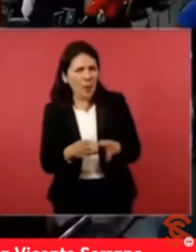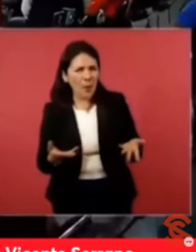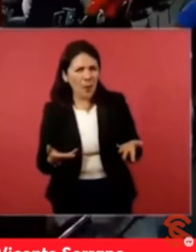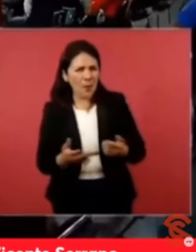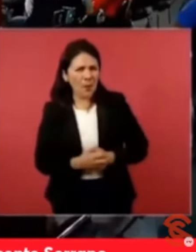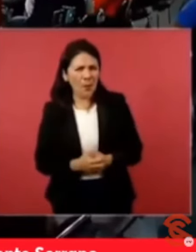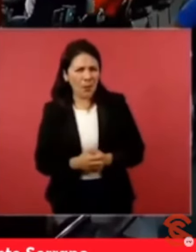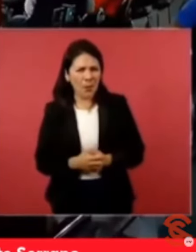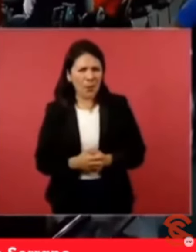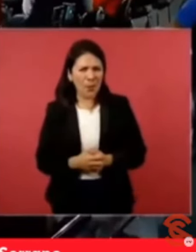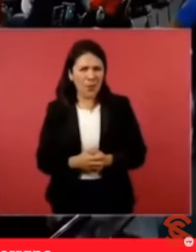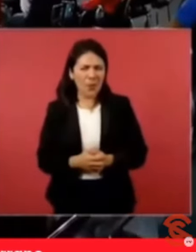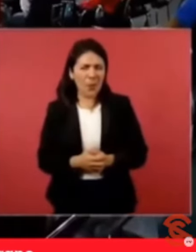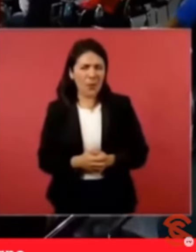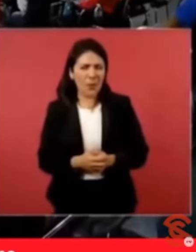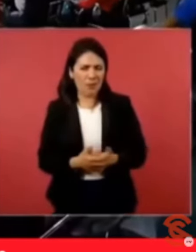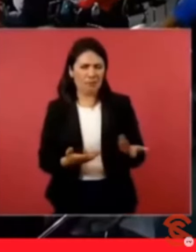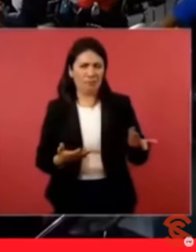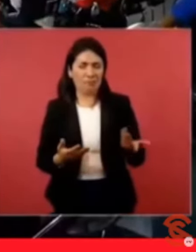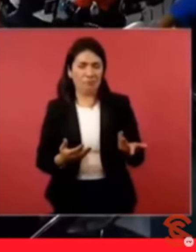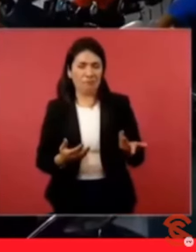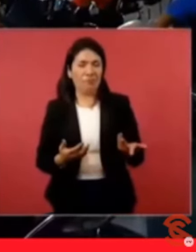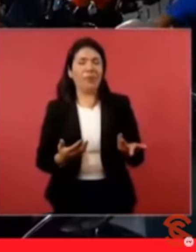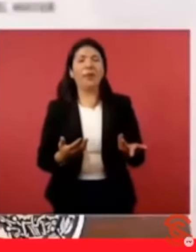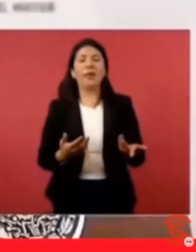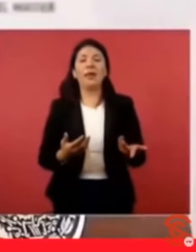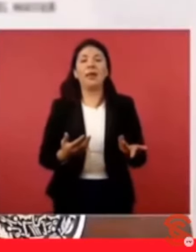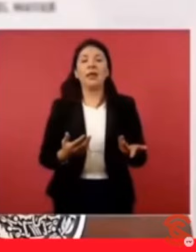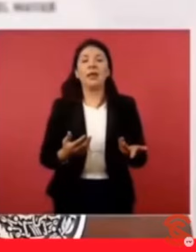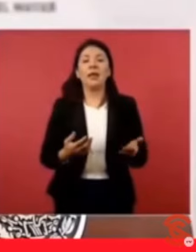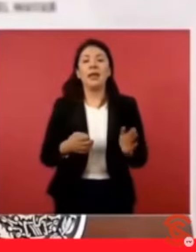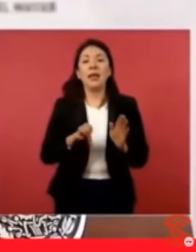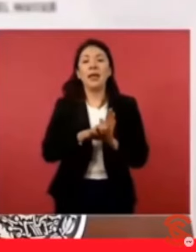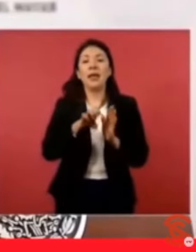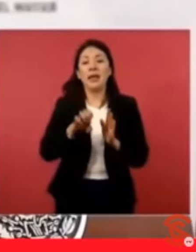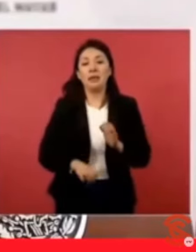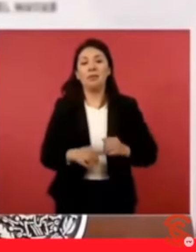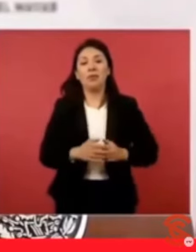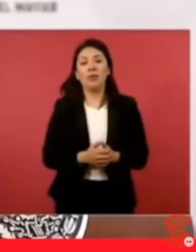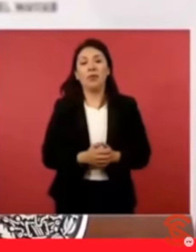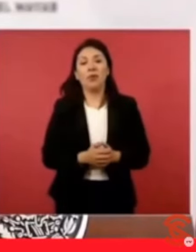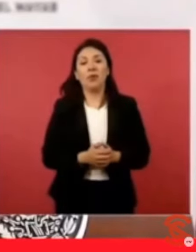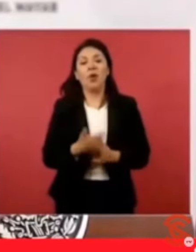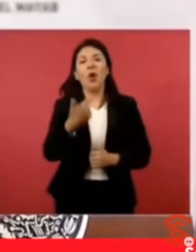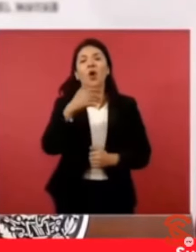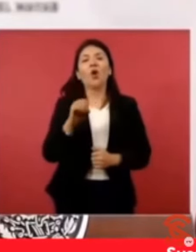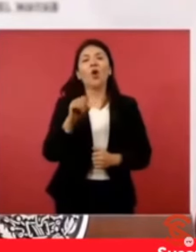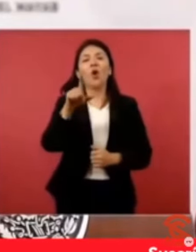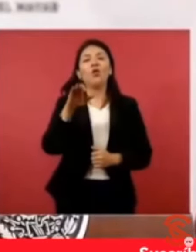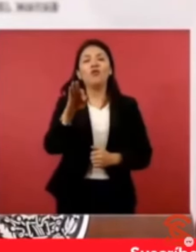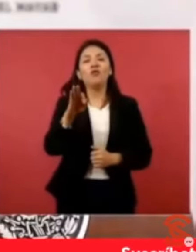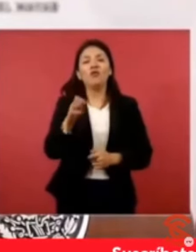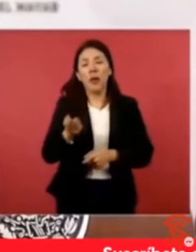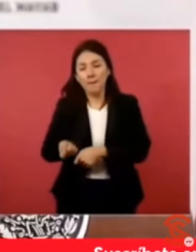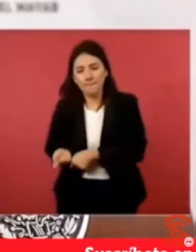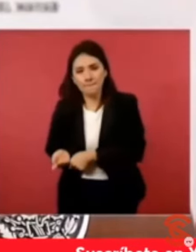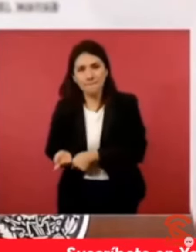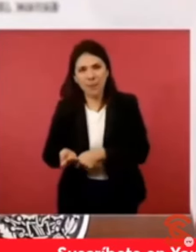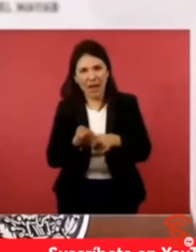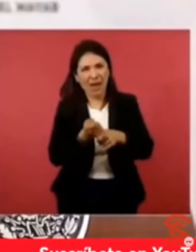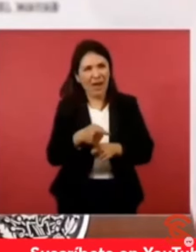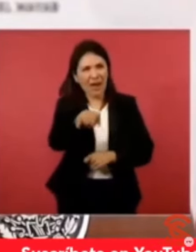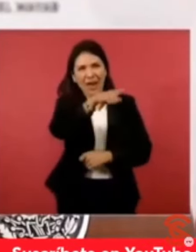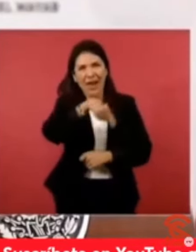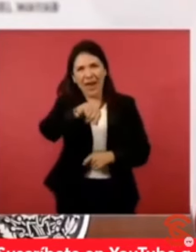Si en el campo de golf del Bosque, ¿no?, de Chapultepec, todos